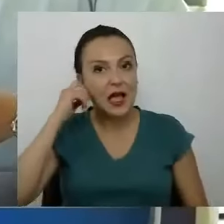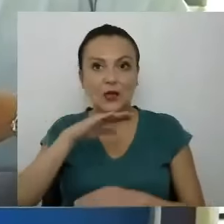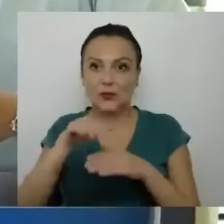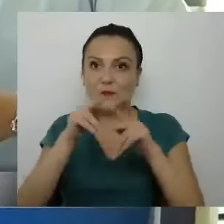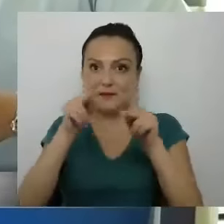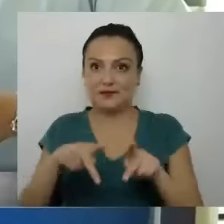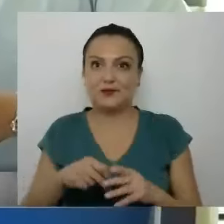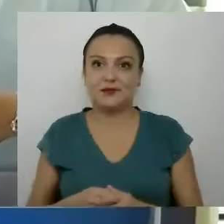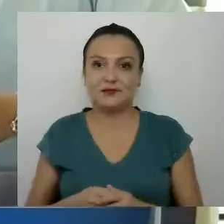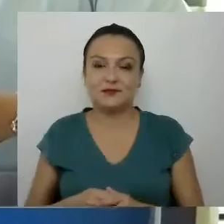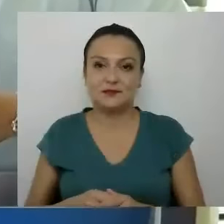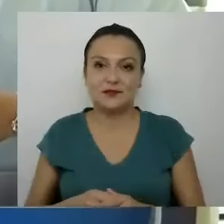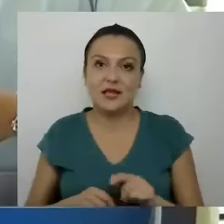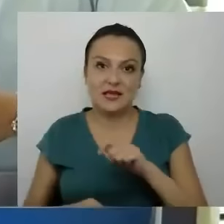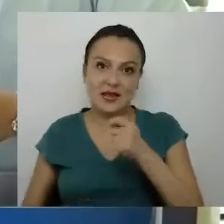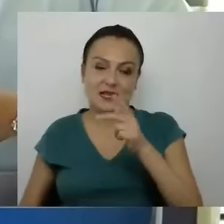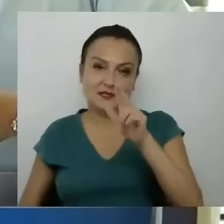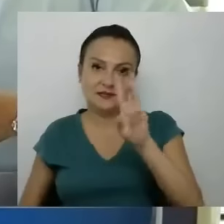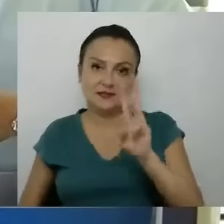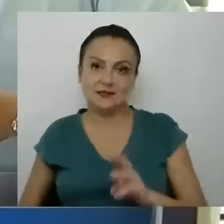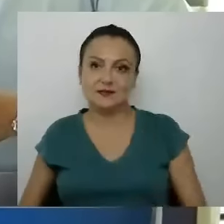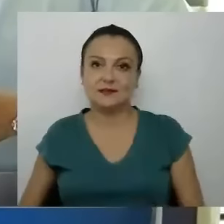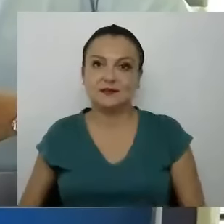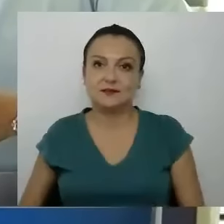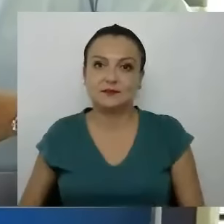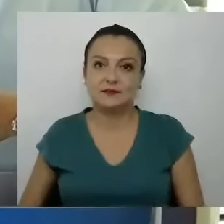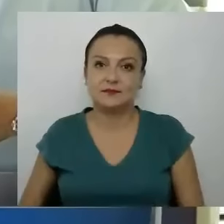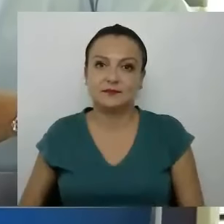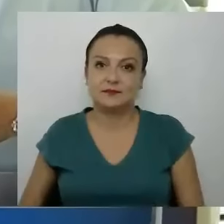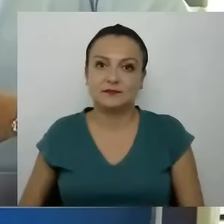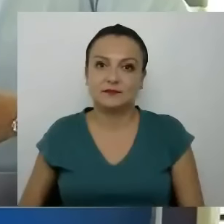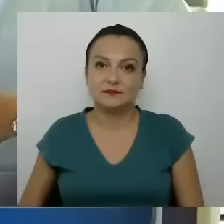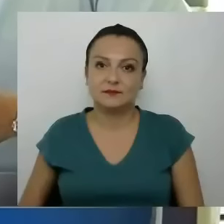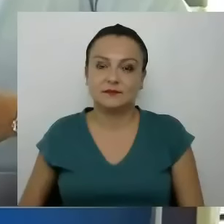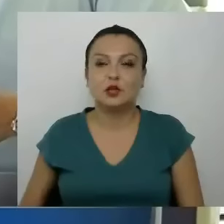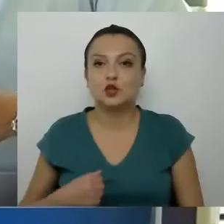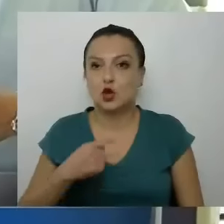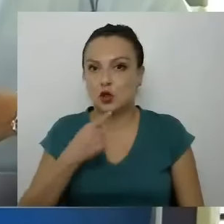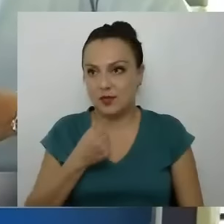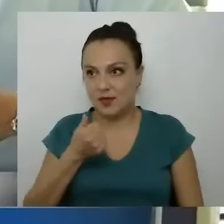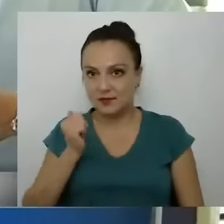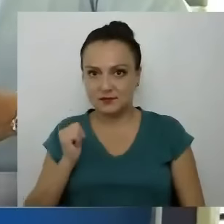televidentes de Canal 36. Como lo dije anoche,